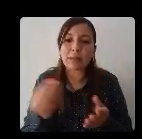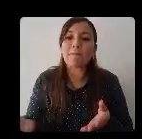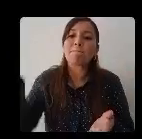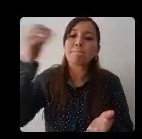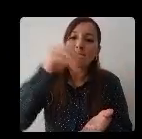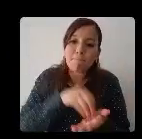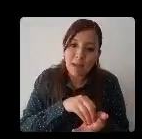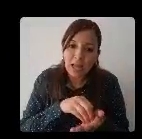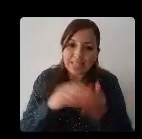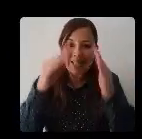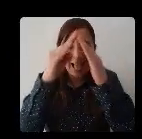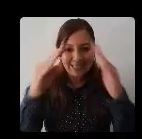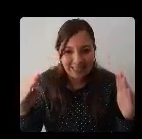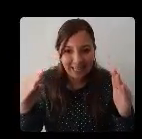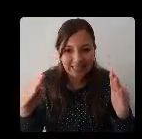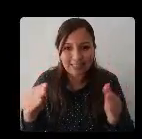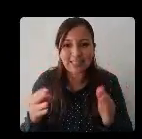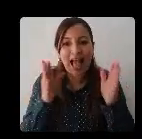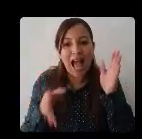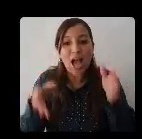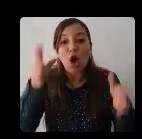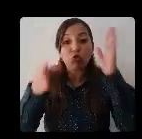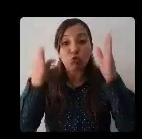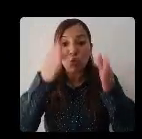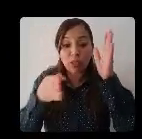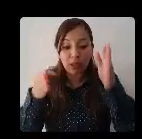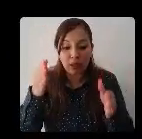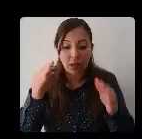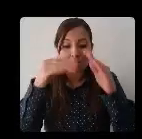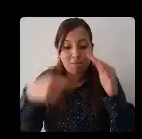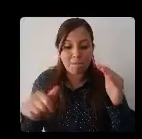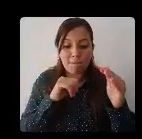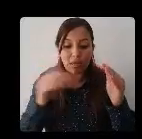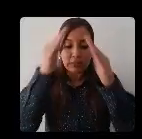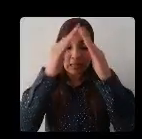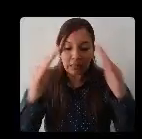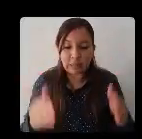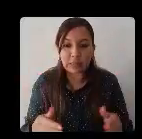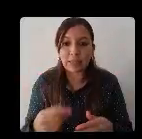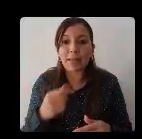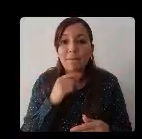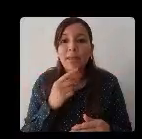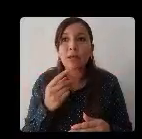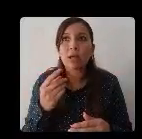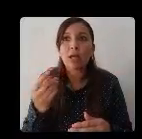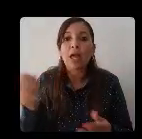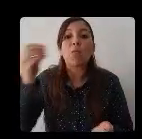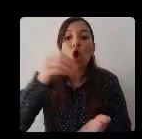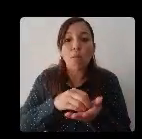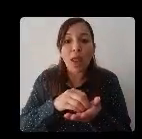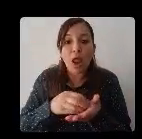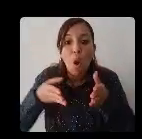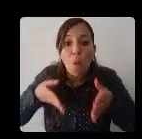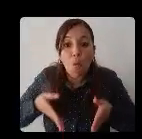laguna, algo innovador. También nos están dando la ropa de cama, nos están dando